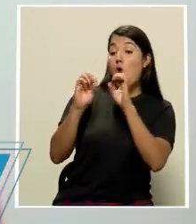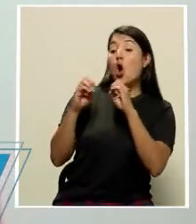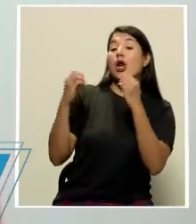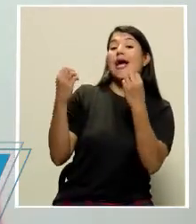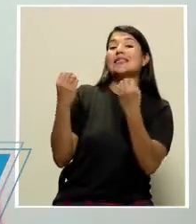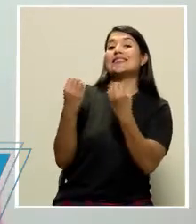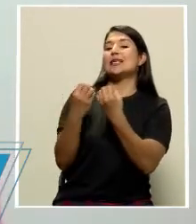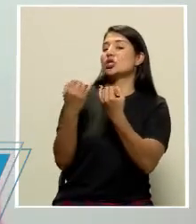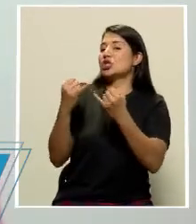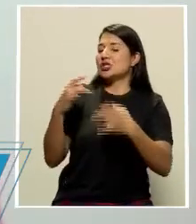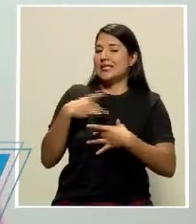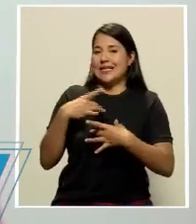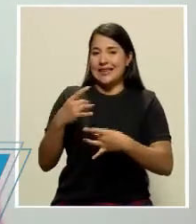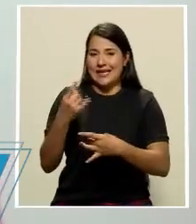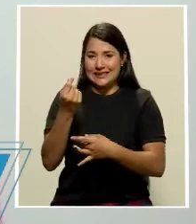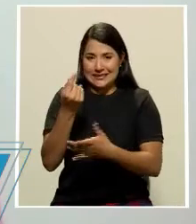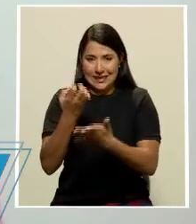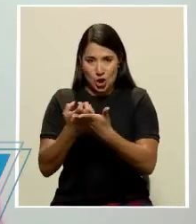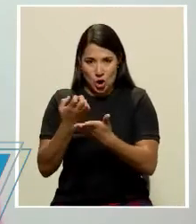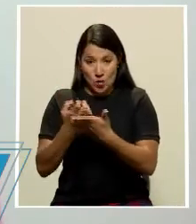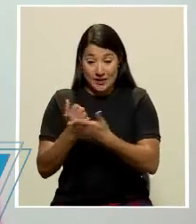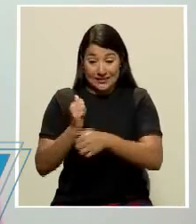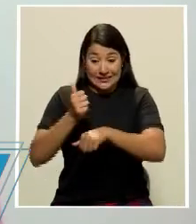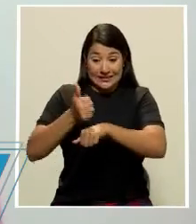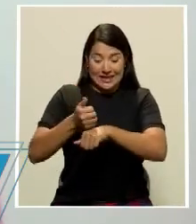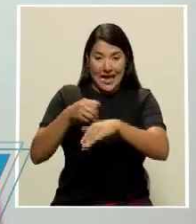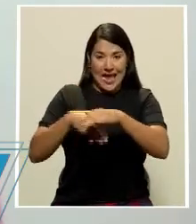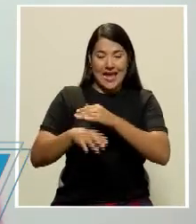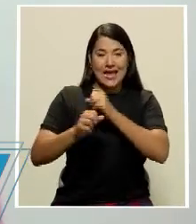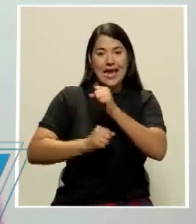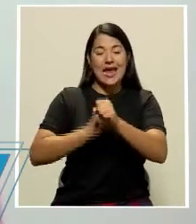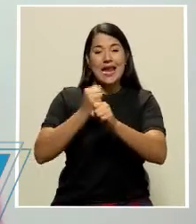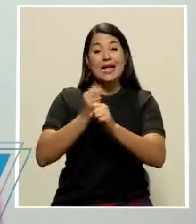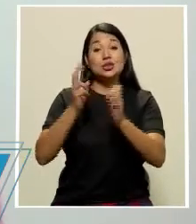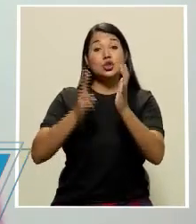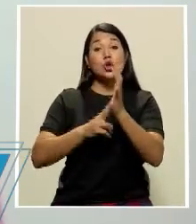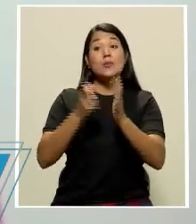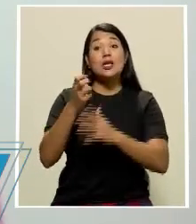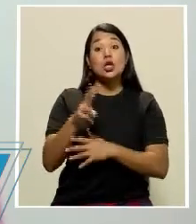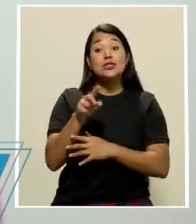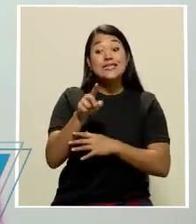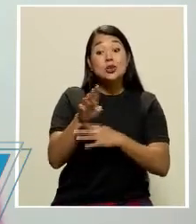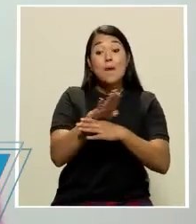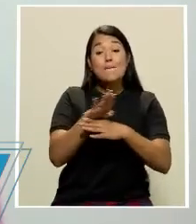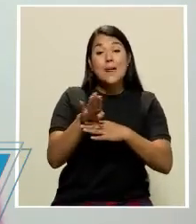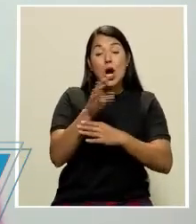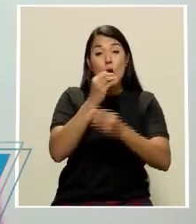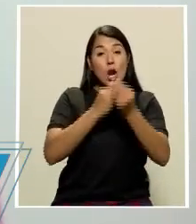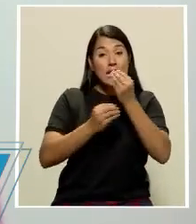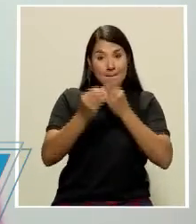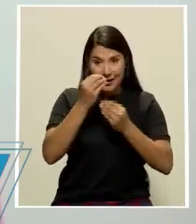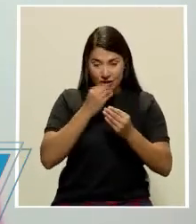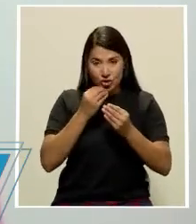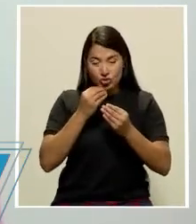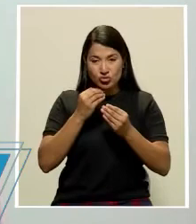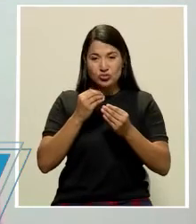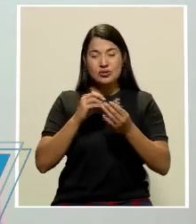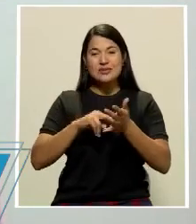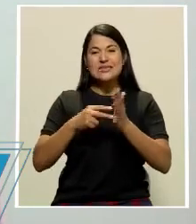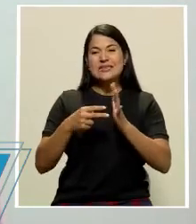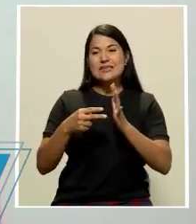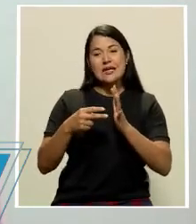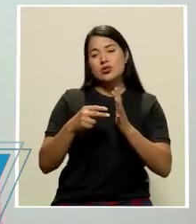lucro que surge en el año 2012. Los bancos de alimentos son organizaciones de